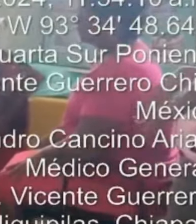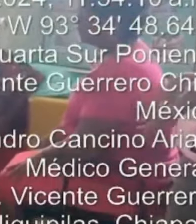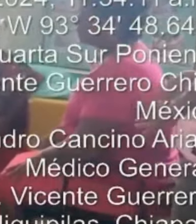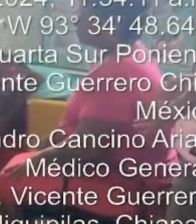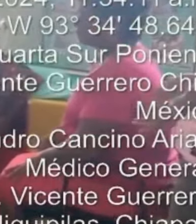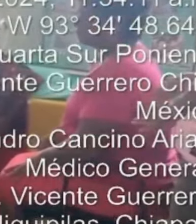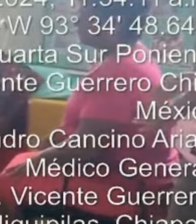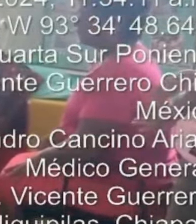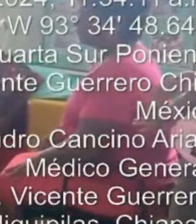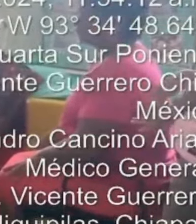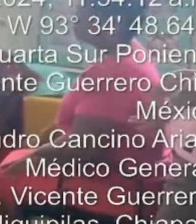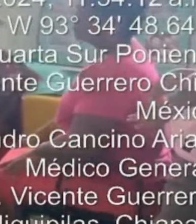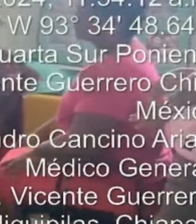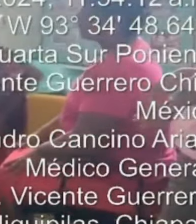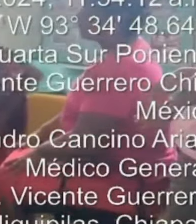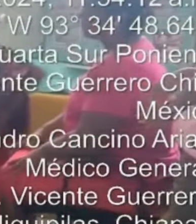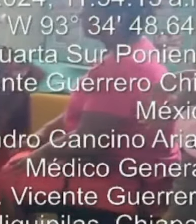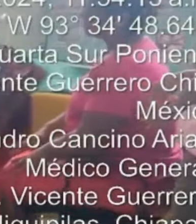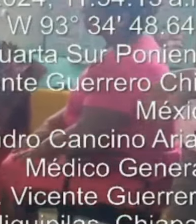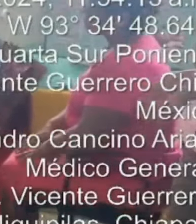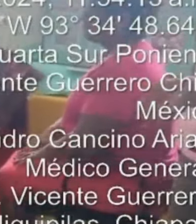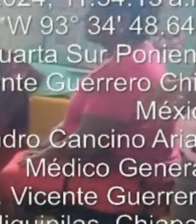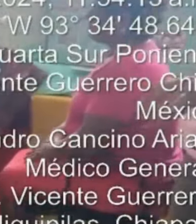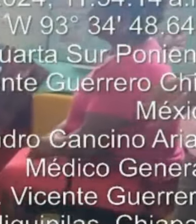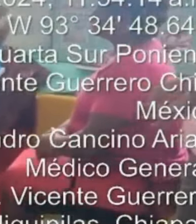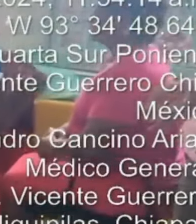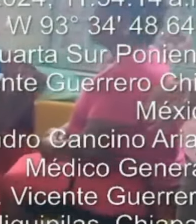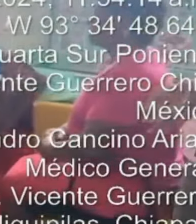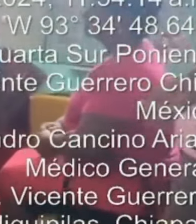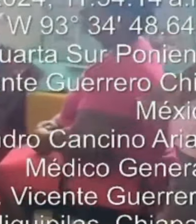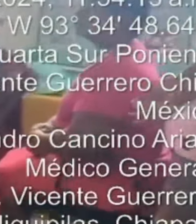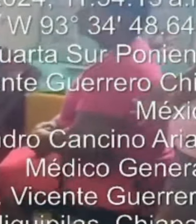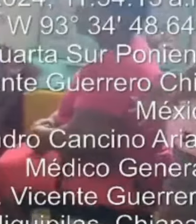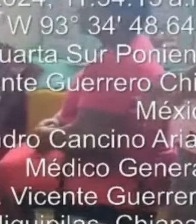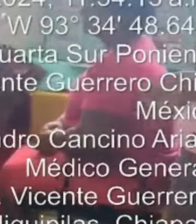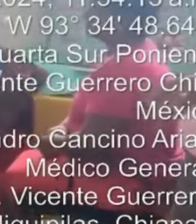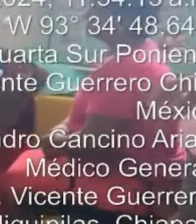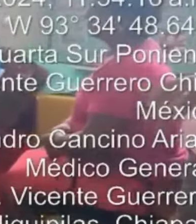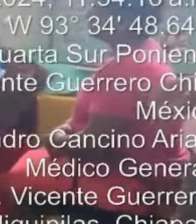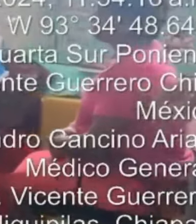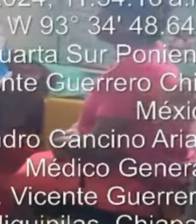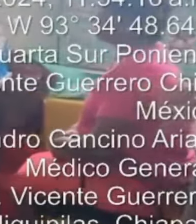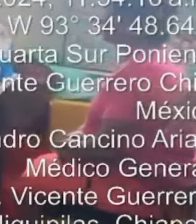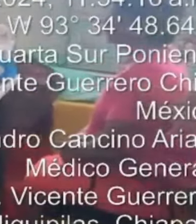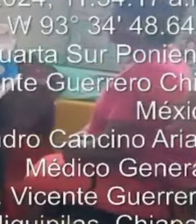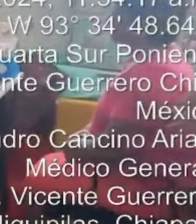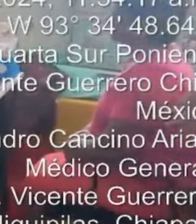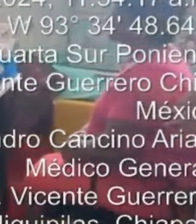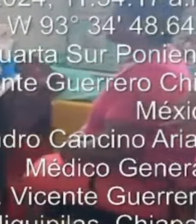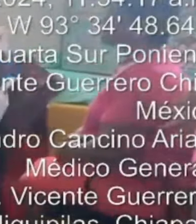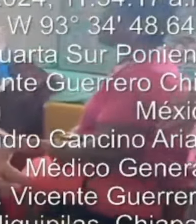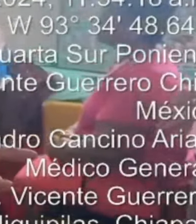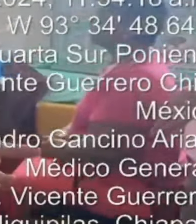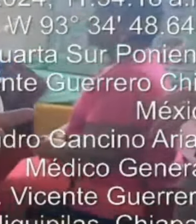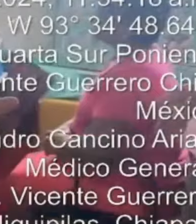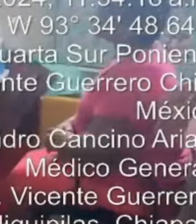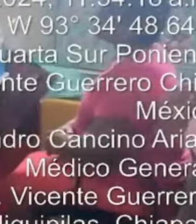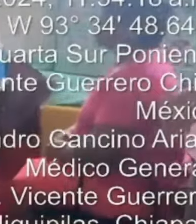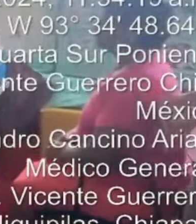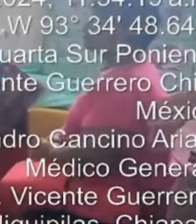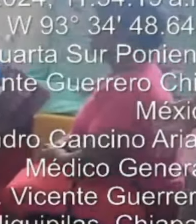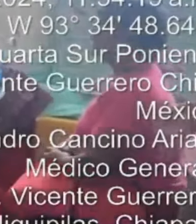curación, algunas lámparas, ya que los que tenemos son servibles pero ya son antiguos